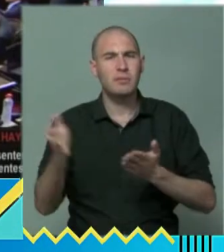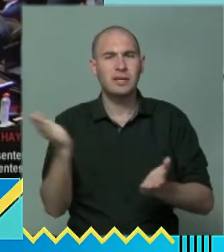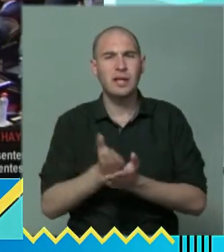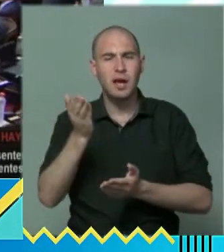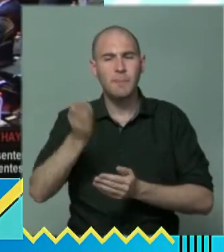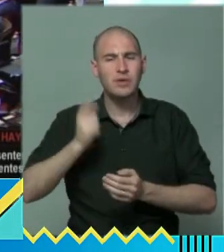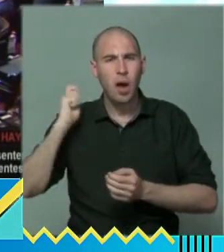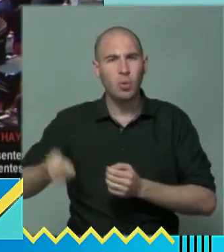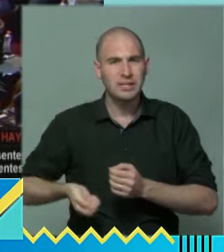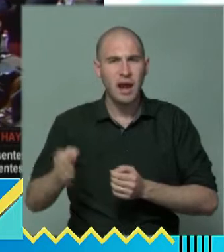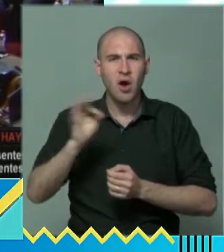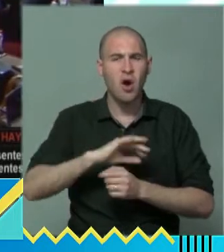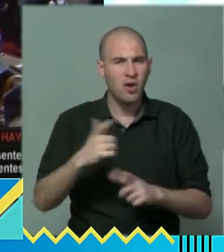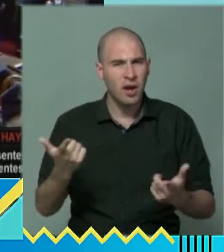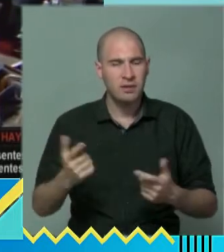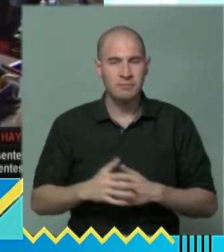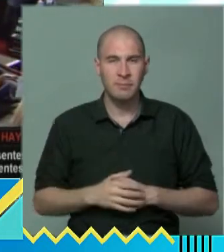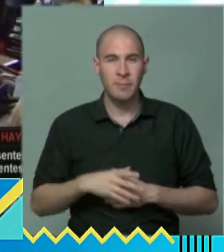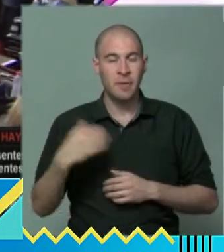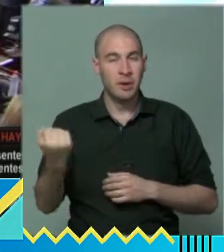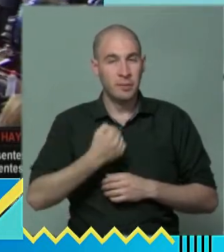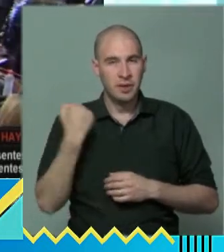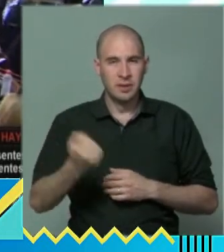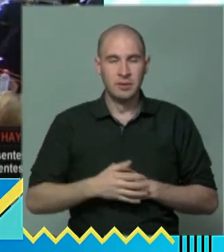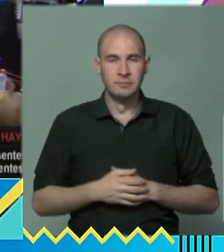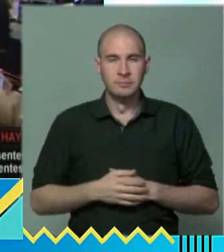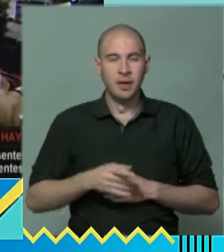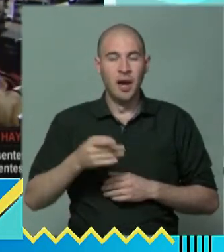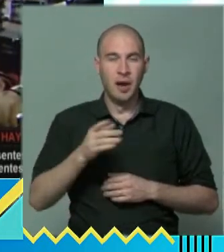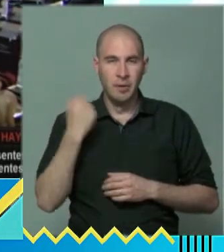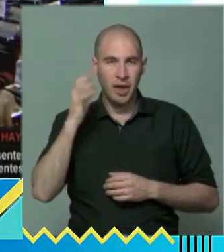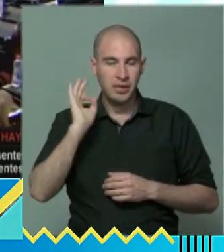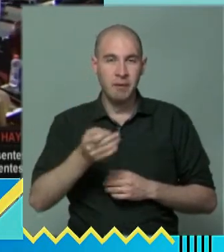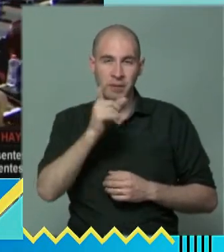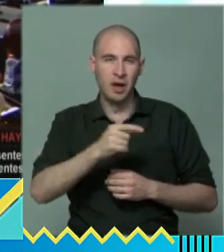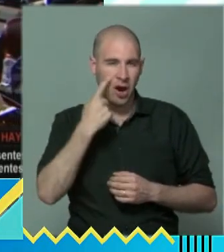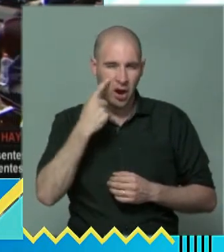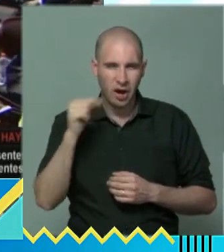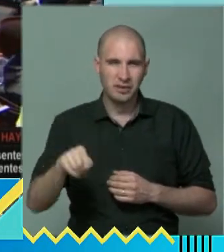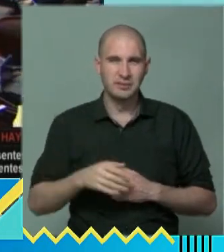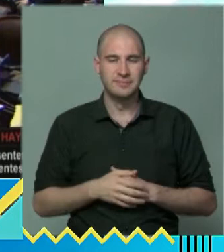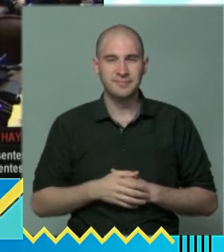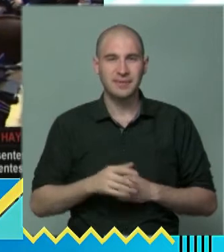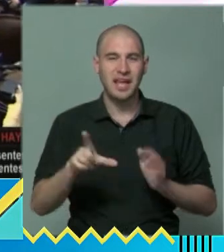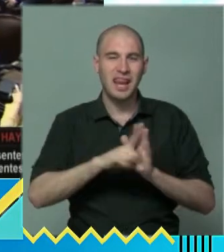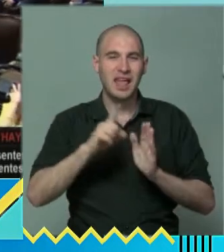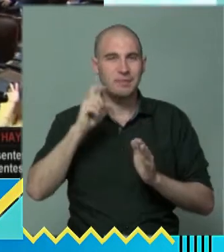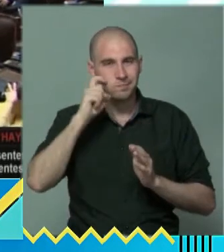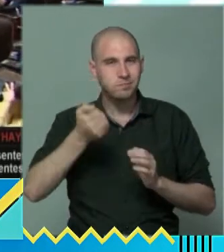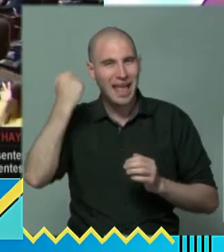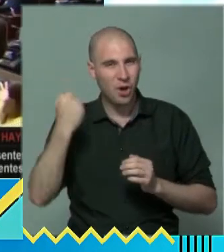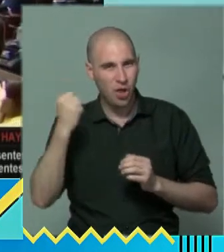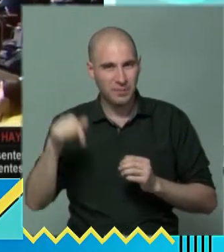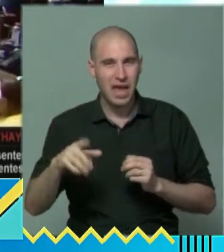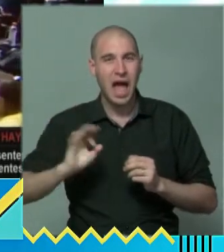personas jurídicas o no. Es importante saber, para los que conocemos de delitos económicos, ya